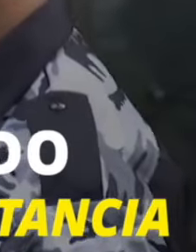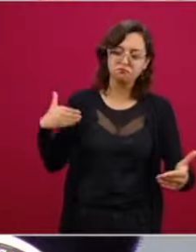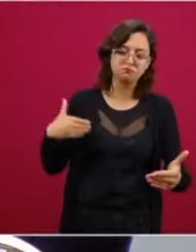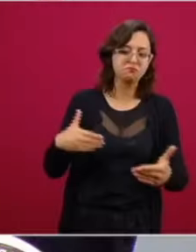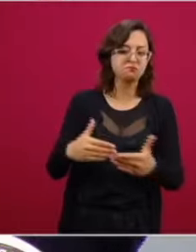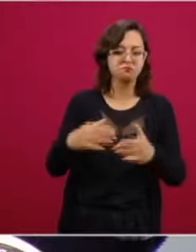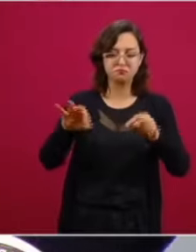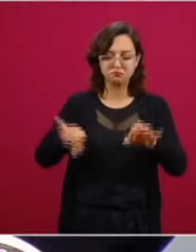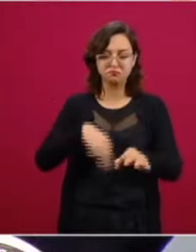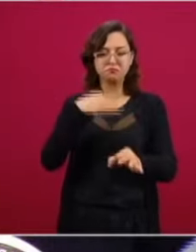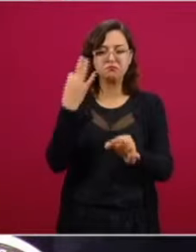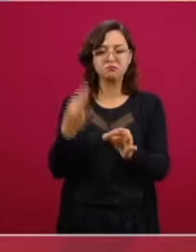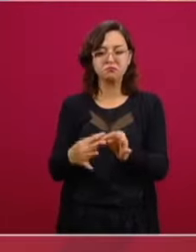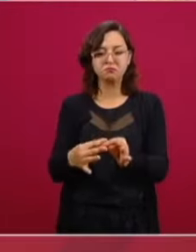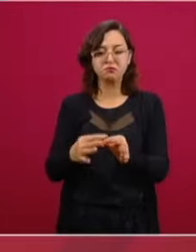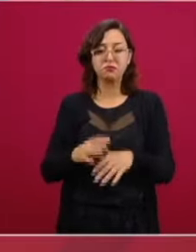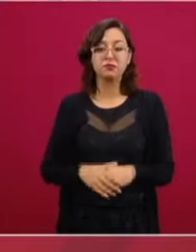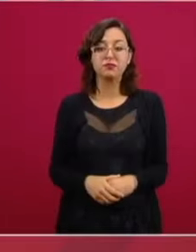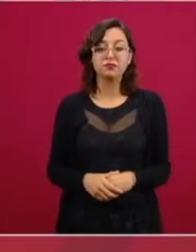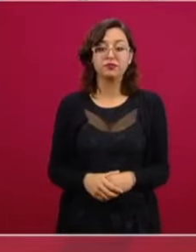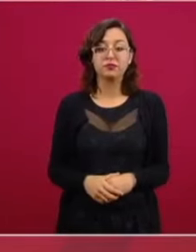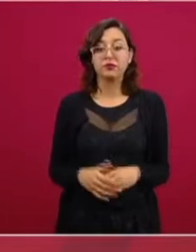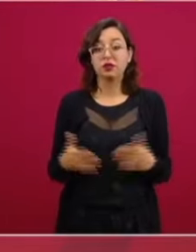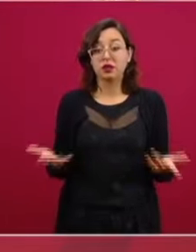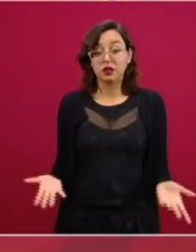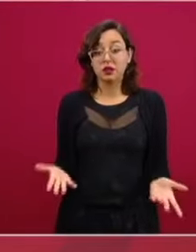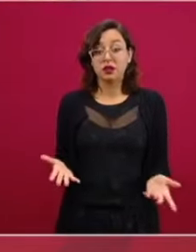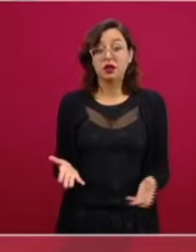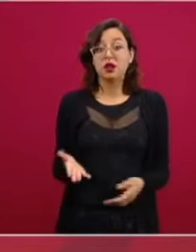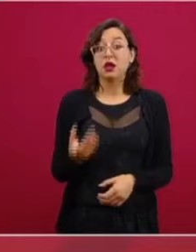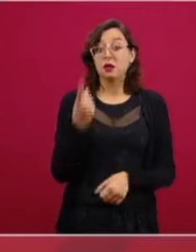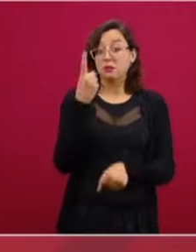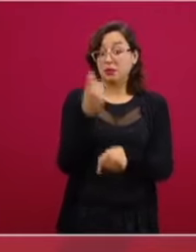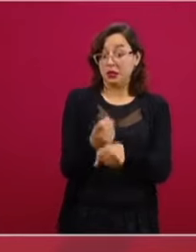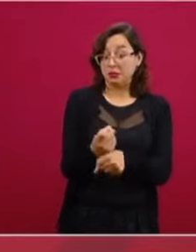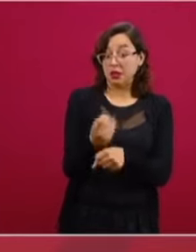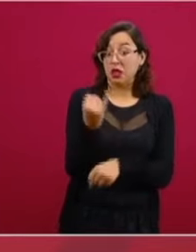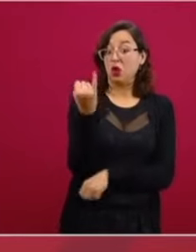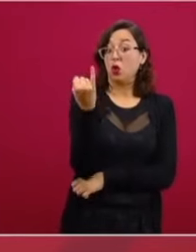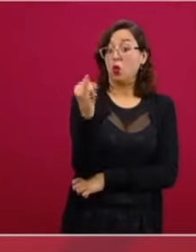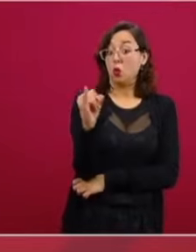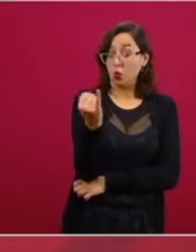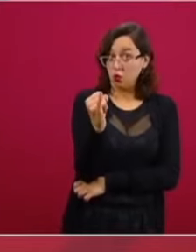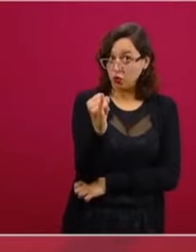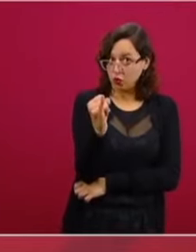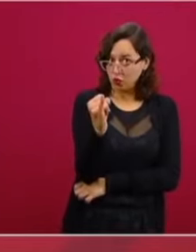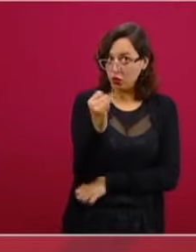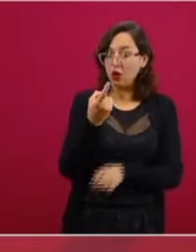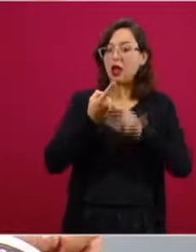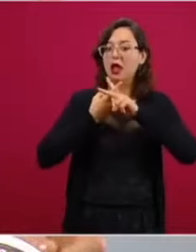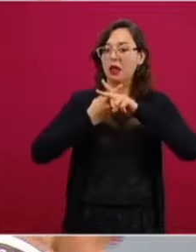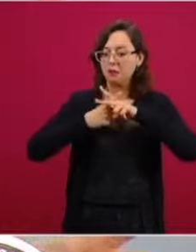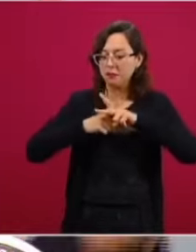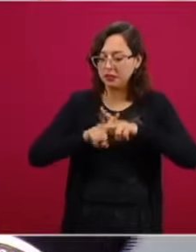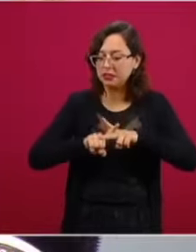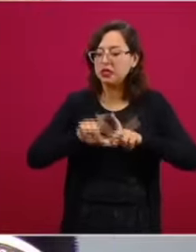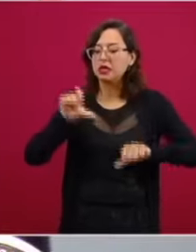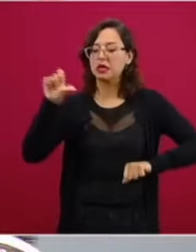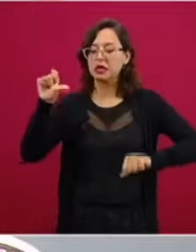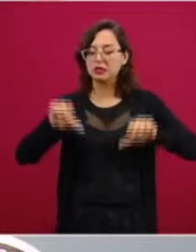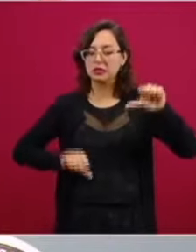entonces si levantamos las medidas el primero de junio en una forma ordenada escalonada